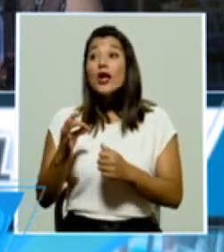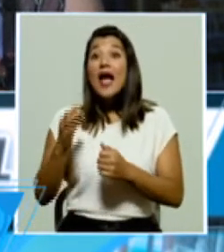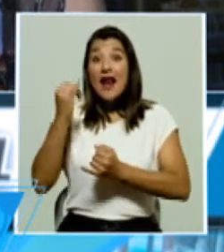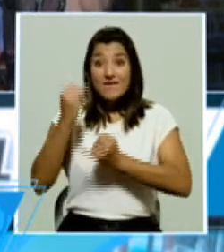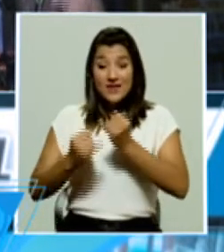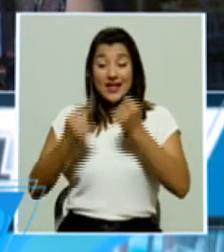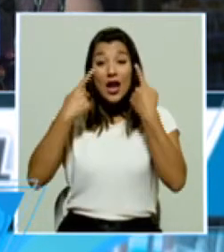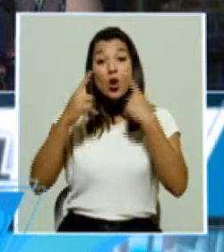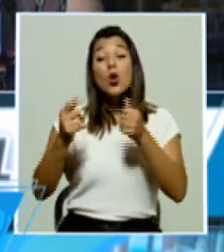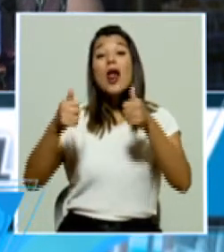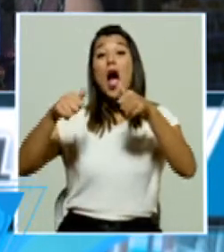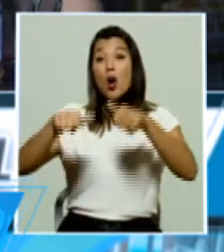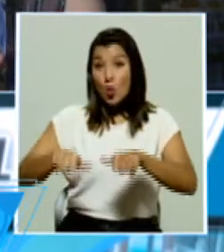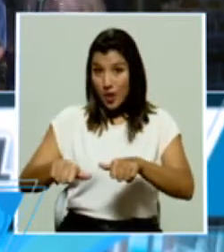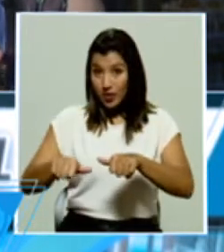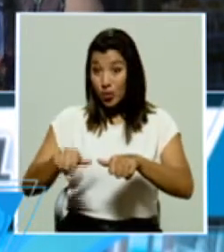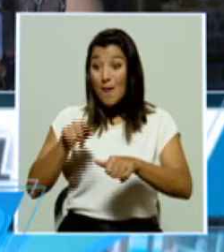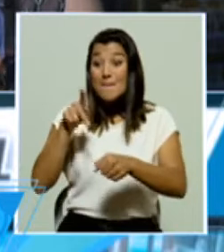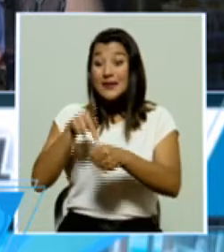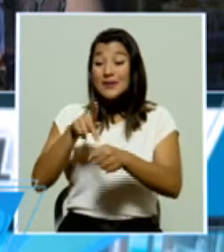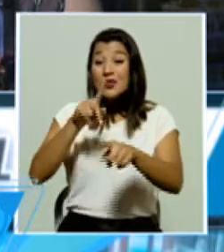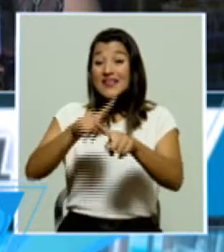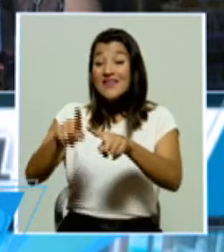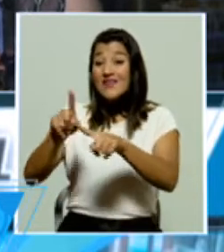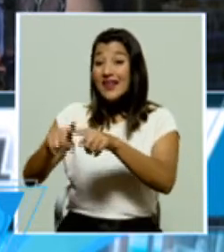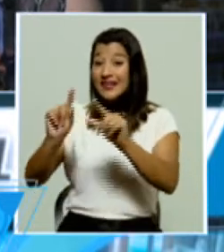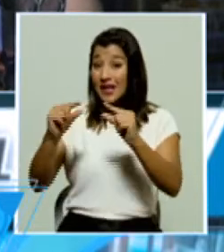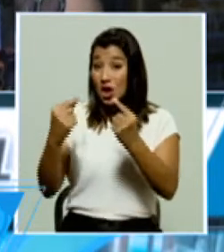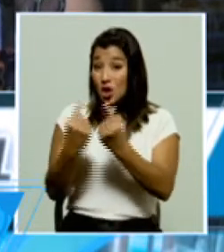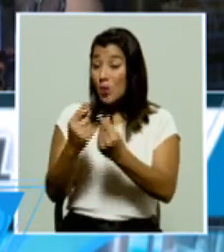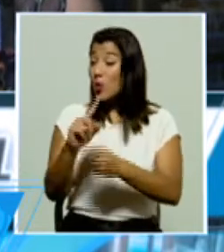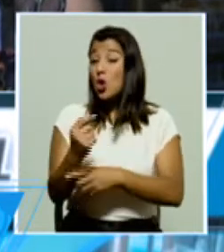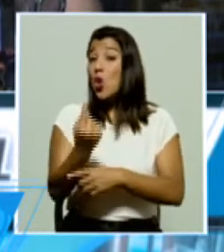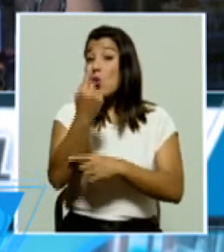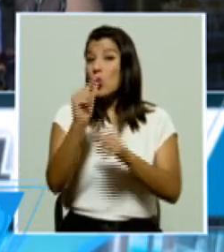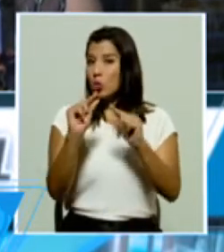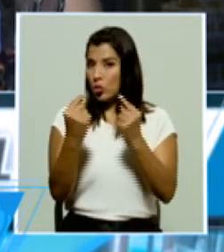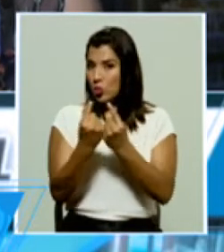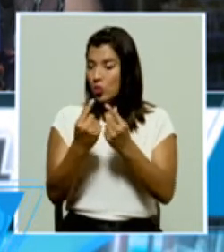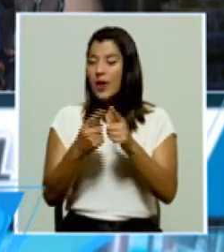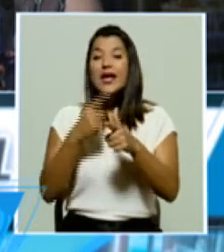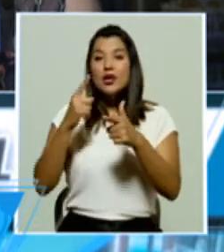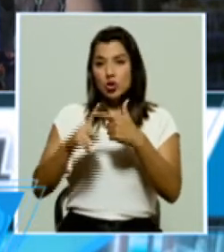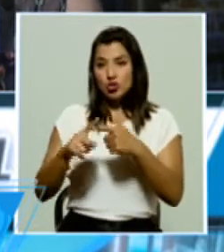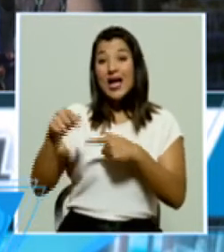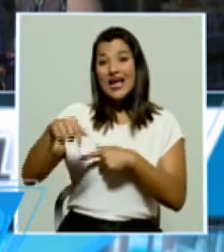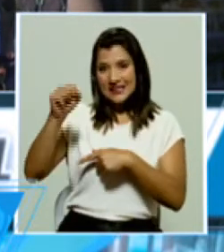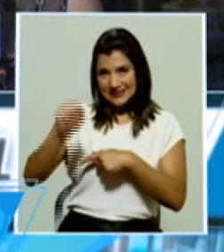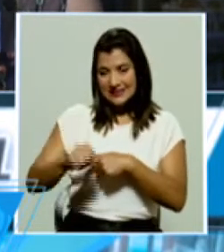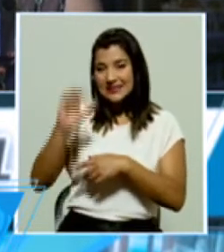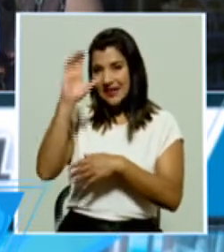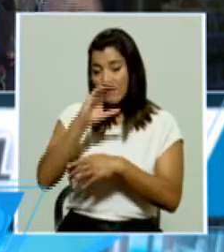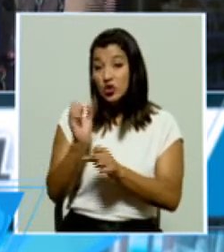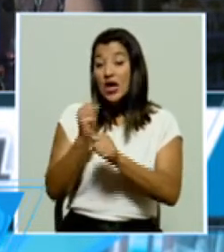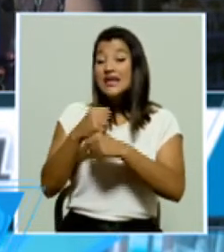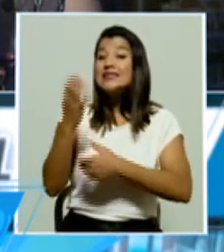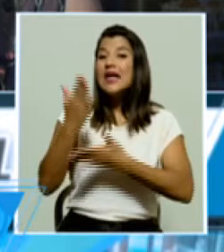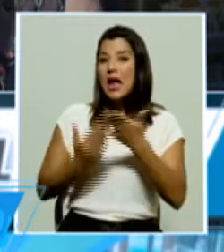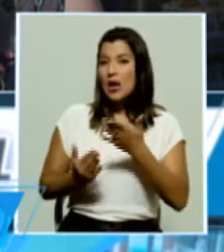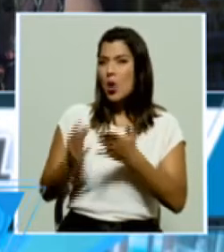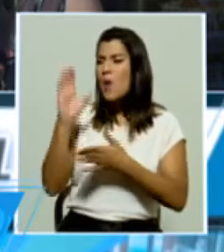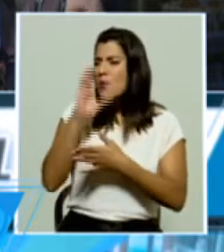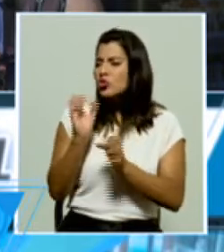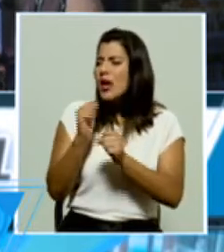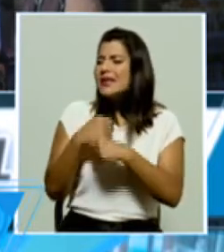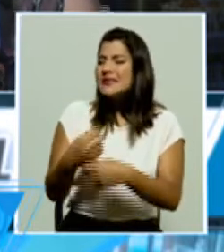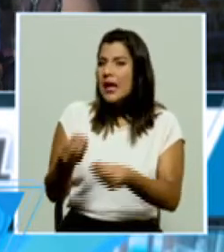los acuerdos entre distintos sectores y no solamente de uno de los sectores y por lo tanto aquí sí se está buscando hacer algo, se está buscando hacer mucho,